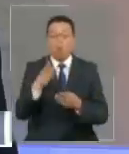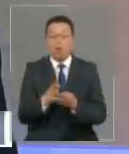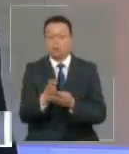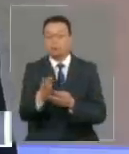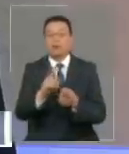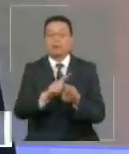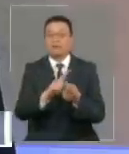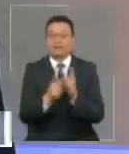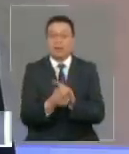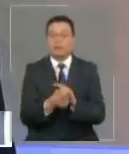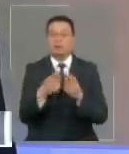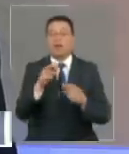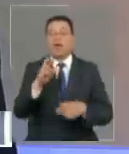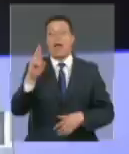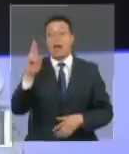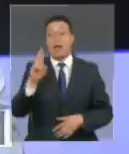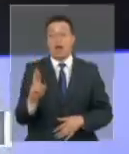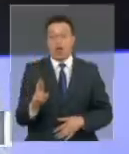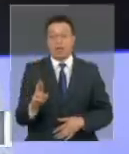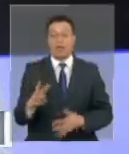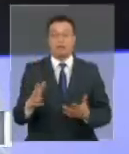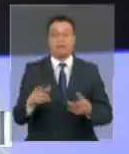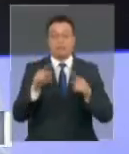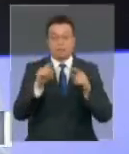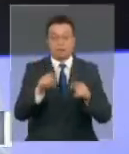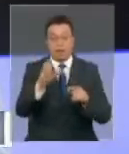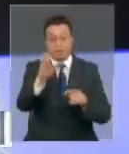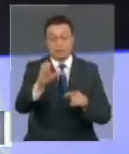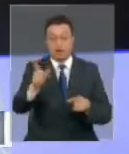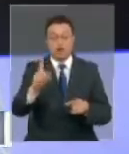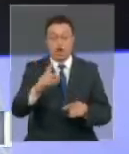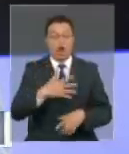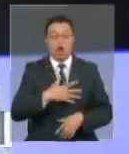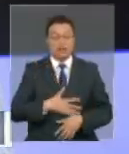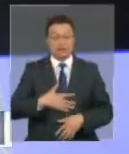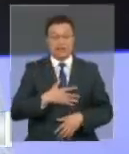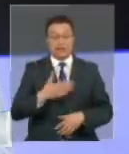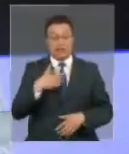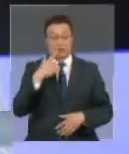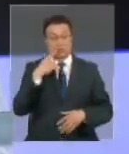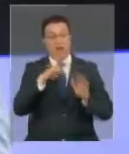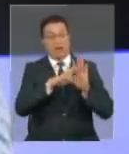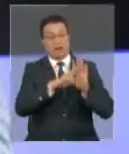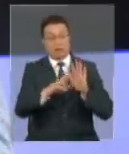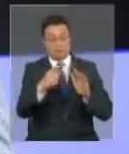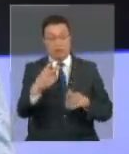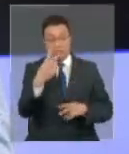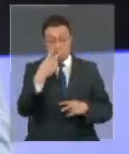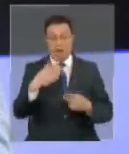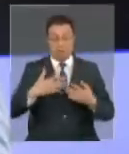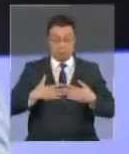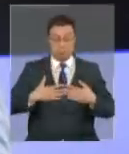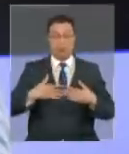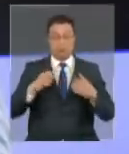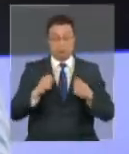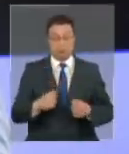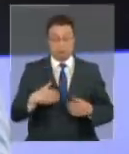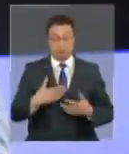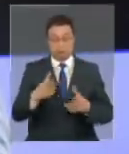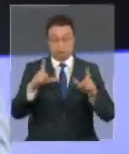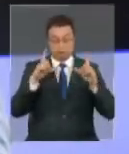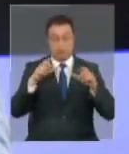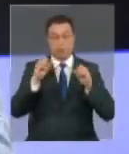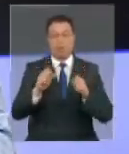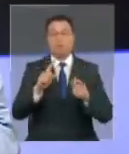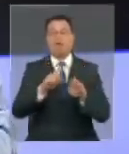de cambio para Recoleta. La gente que no se siente interpretada, que vean en mí, que vean en este candidato como la alternativa